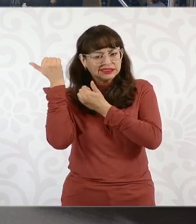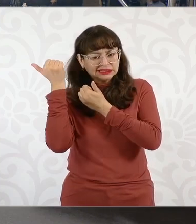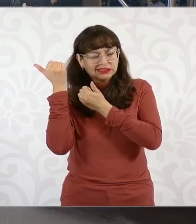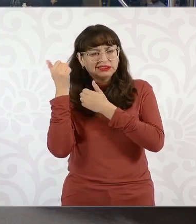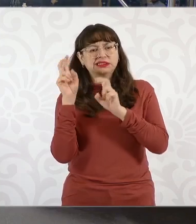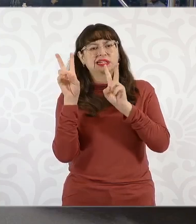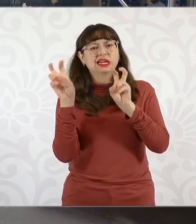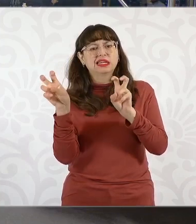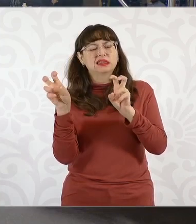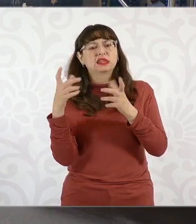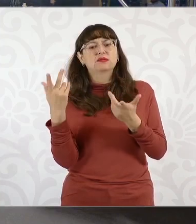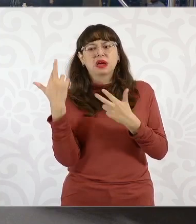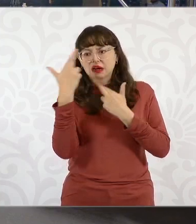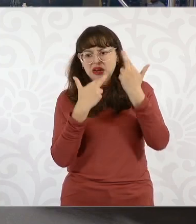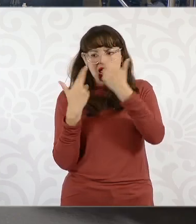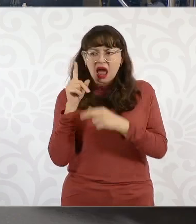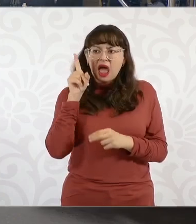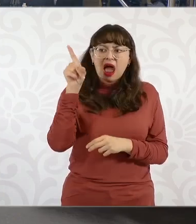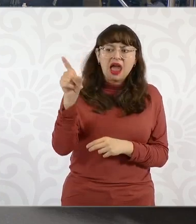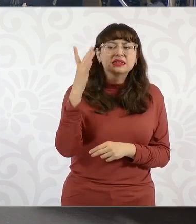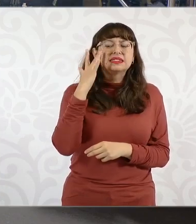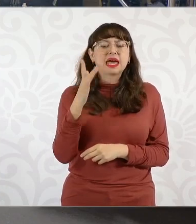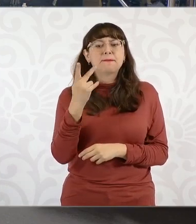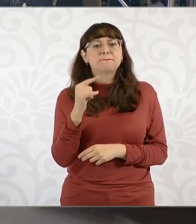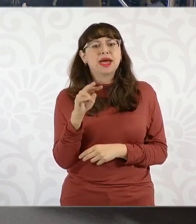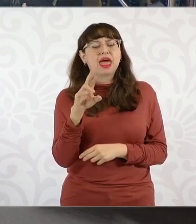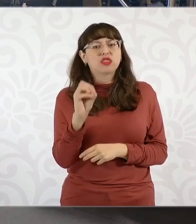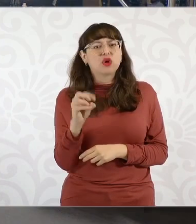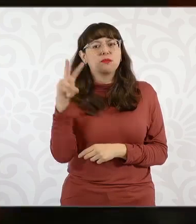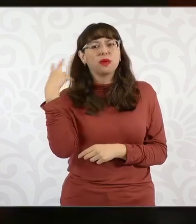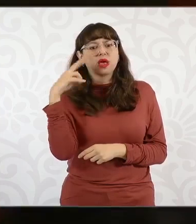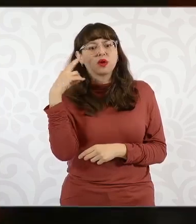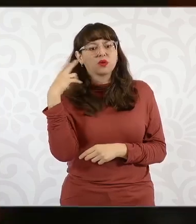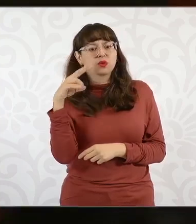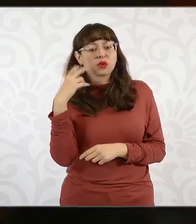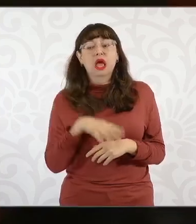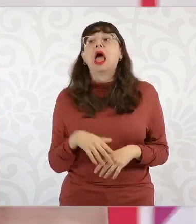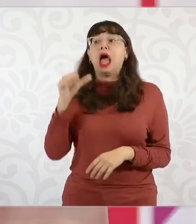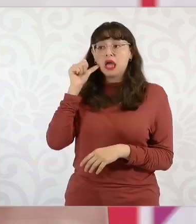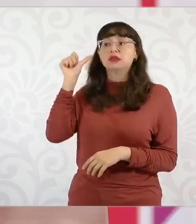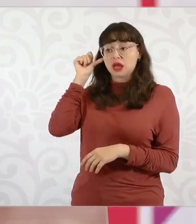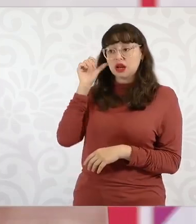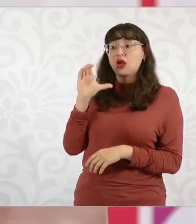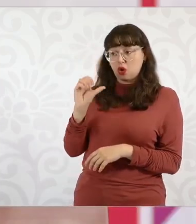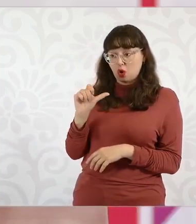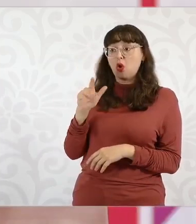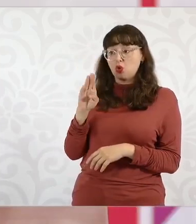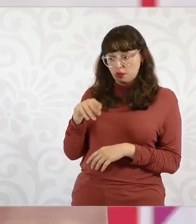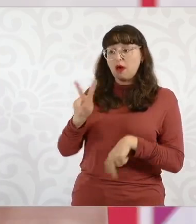alguna revisión del caso del ingenio San Pedro en Veracruz, que pues ya estuvo ya Columba ayer en